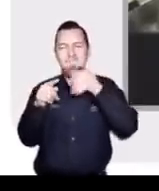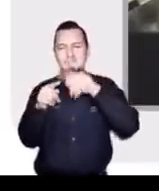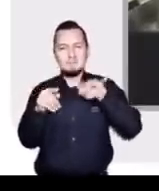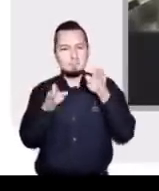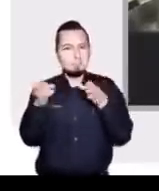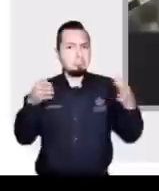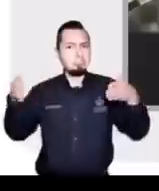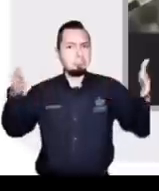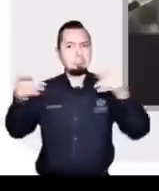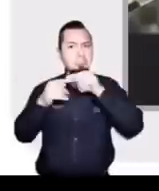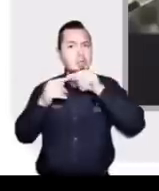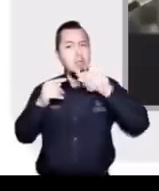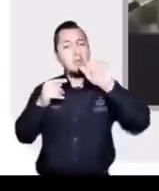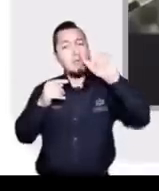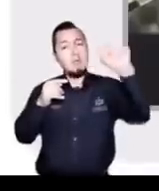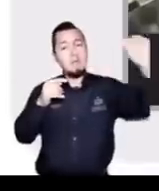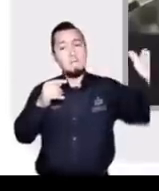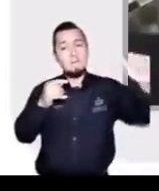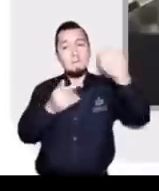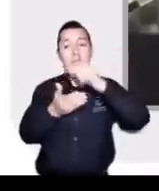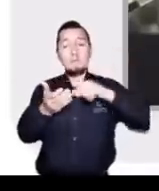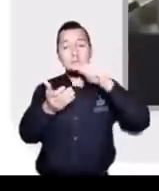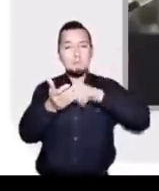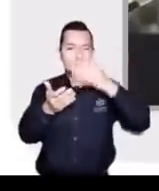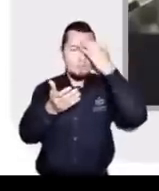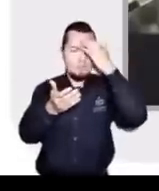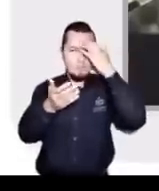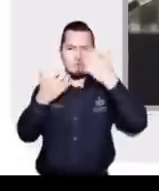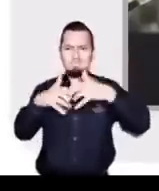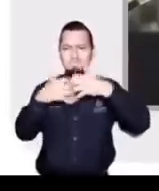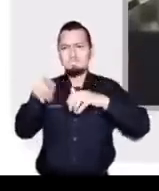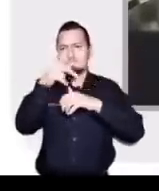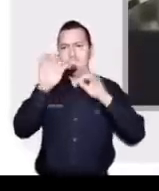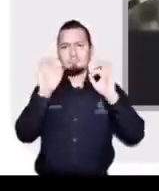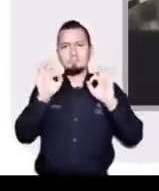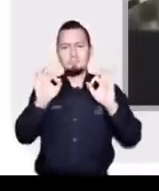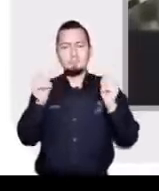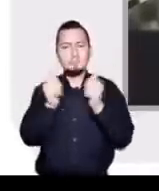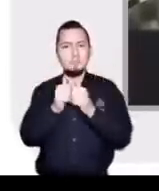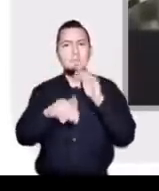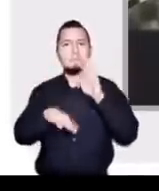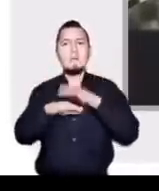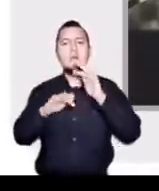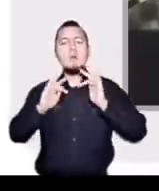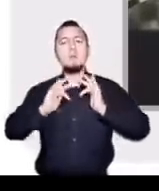y varias zonas industriales, lo cual permitirá también